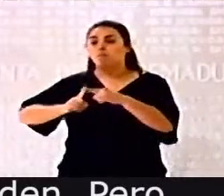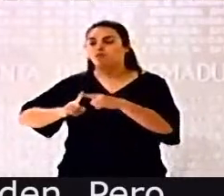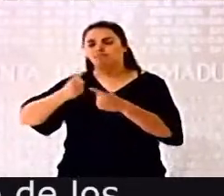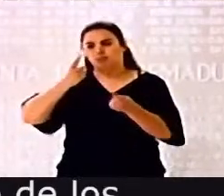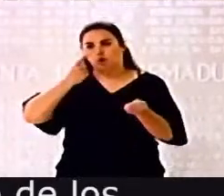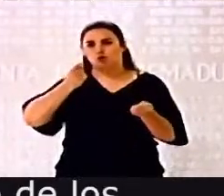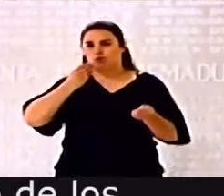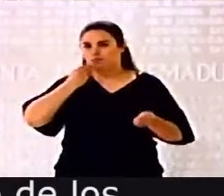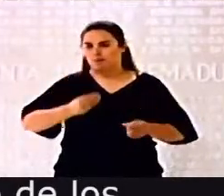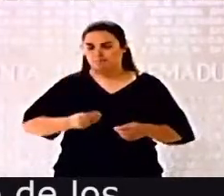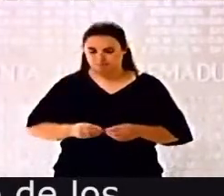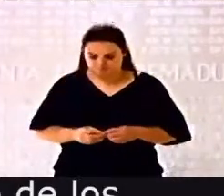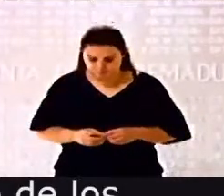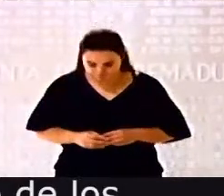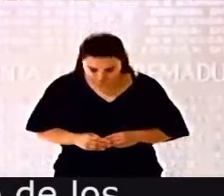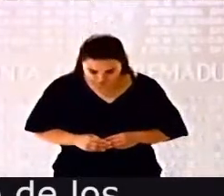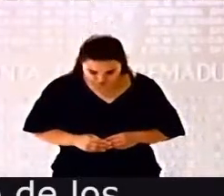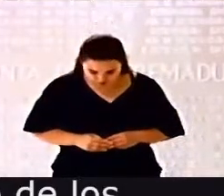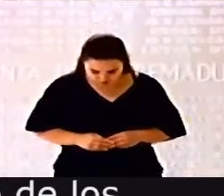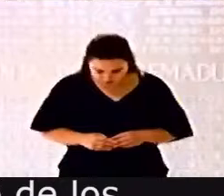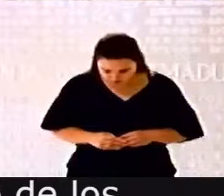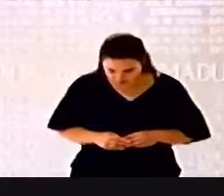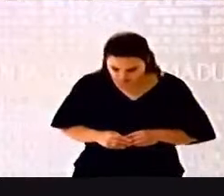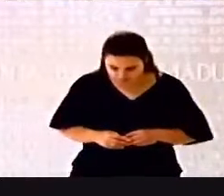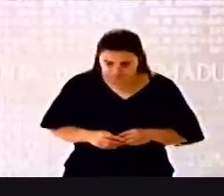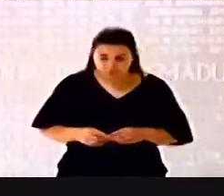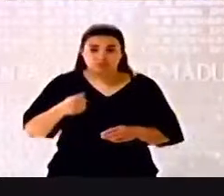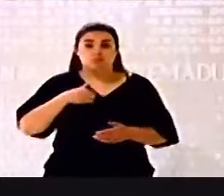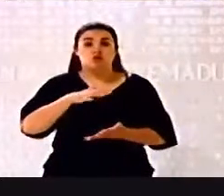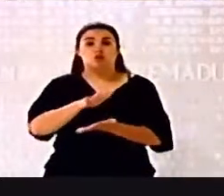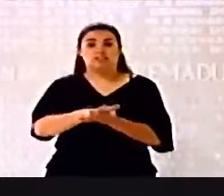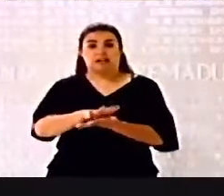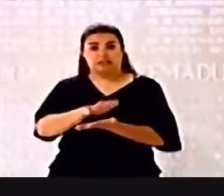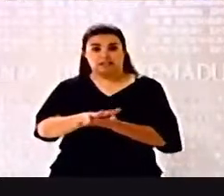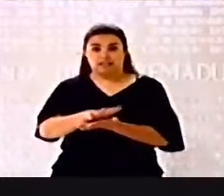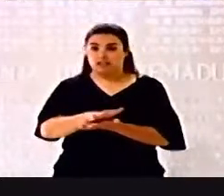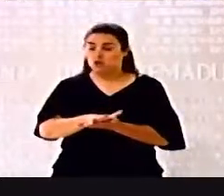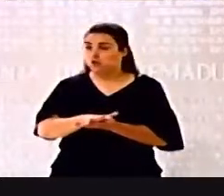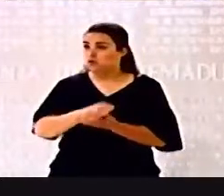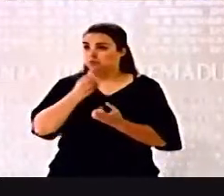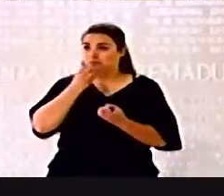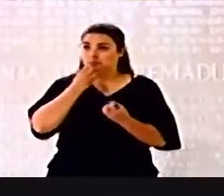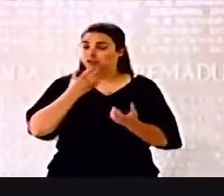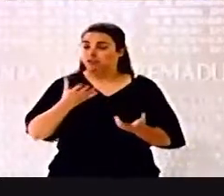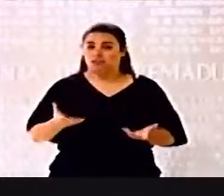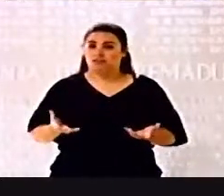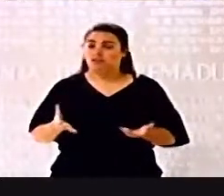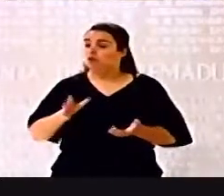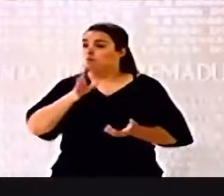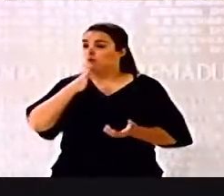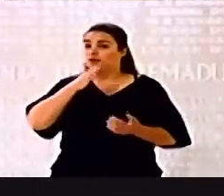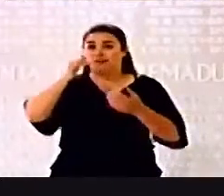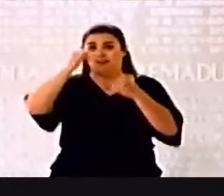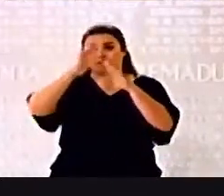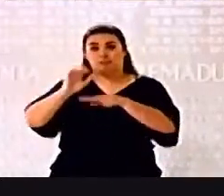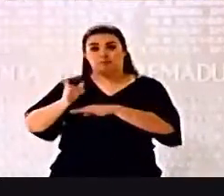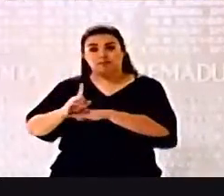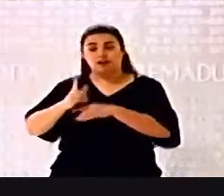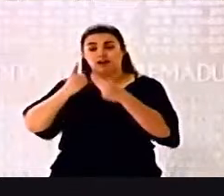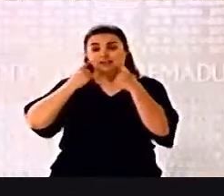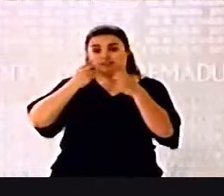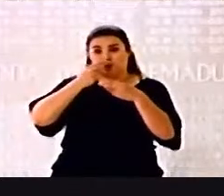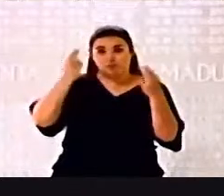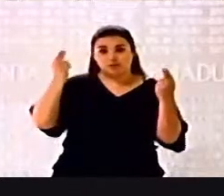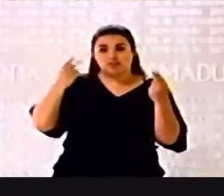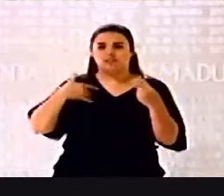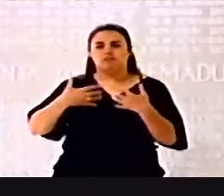¿no? Yo estoy muy tranquilo, pues porque la atención primaria y la salud pública nos